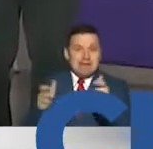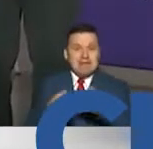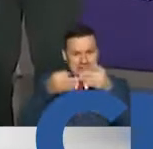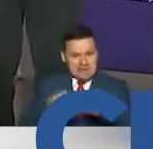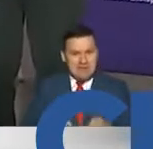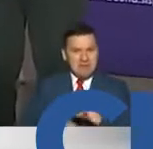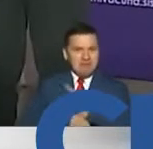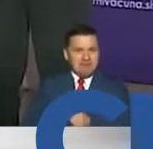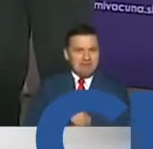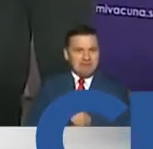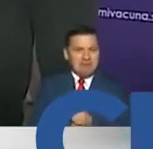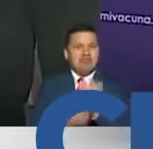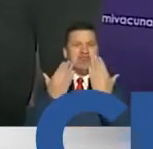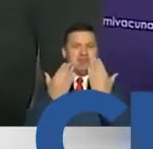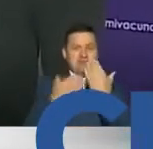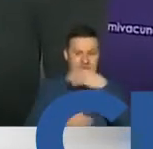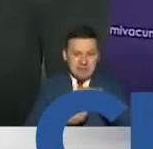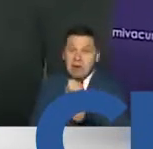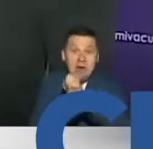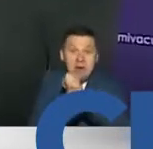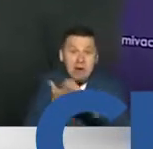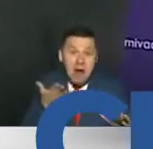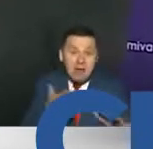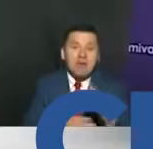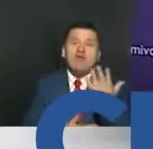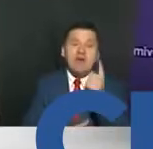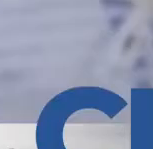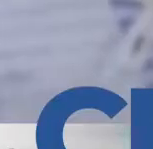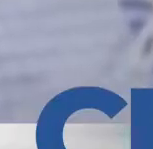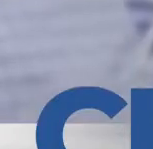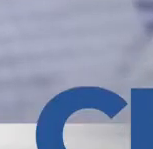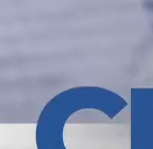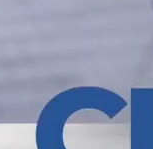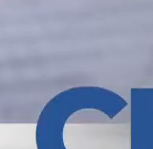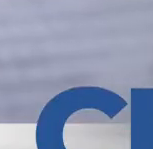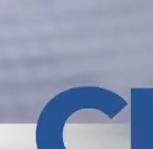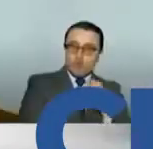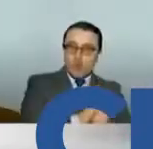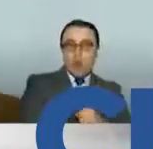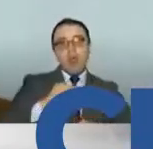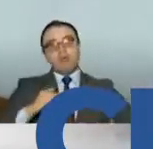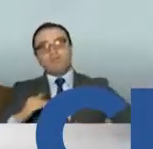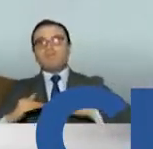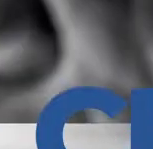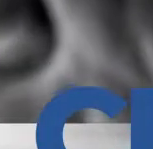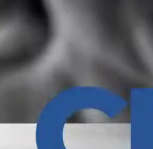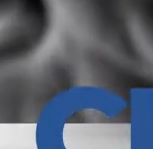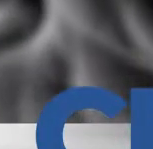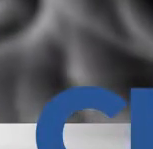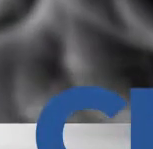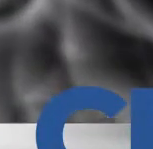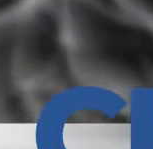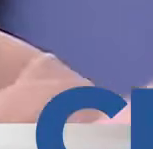eficaz y gratuita en el territorio nacional hoy inició oficialmente el plan de vacunación contra el hobbit el